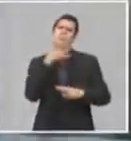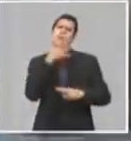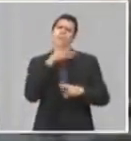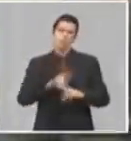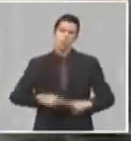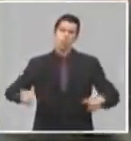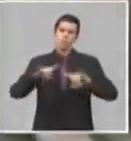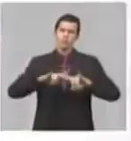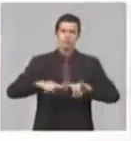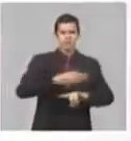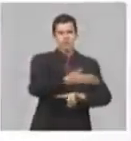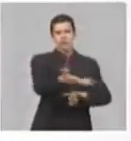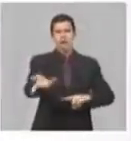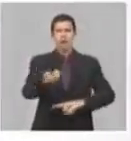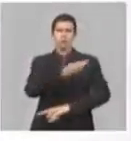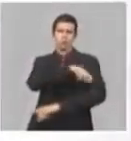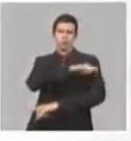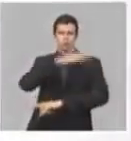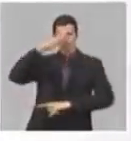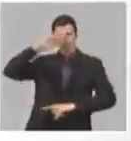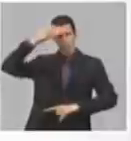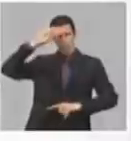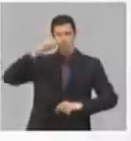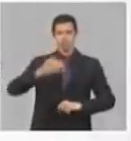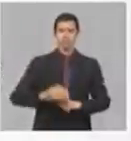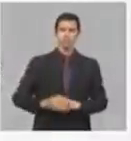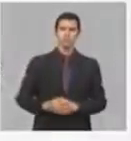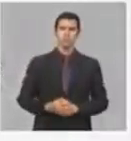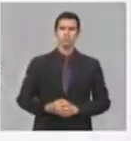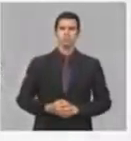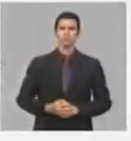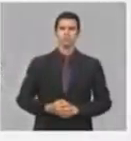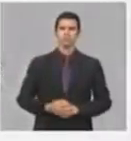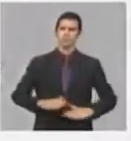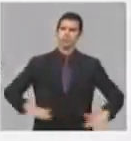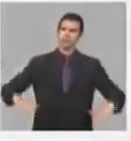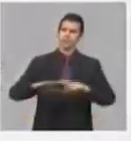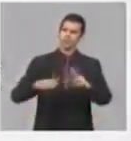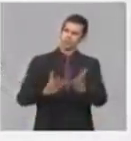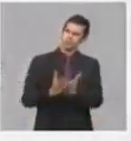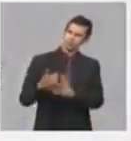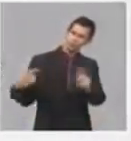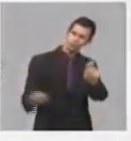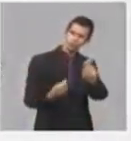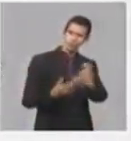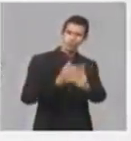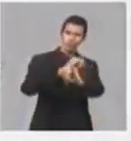para todo el pueblo. Mesa Redonda, seguimos en combate.